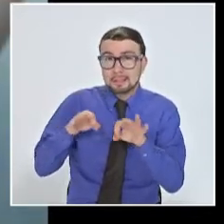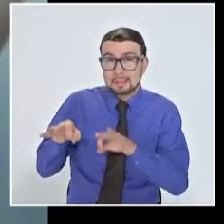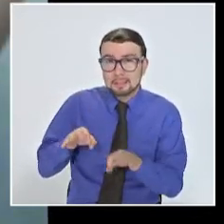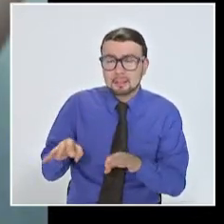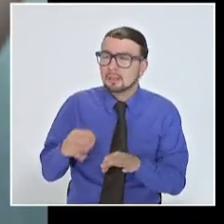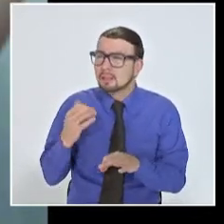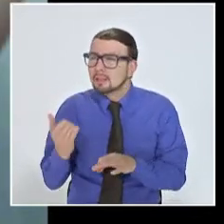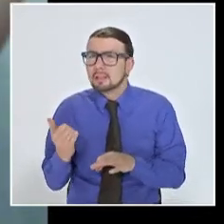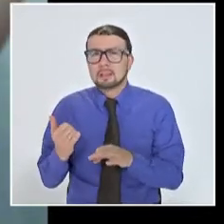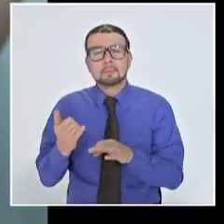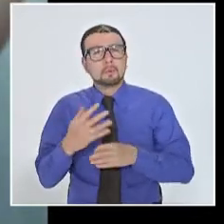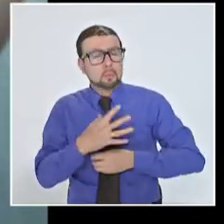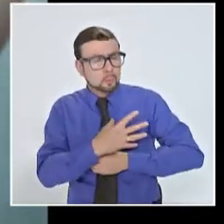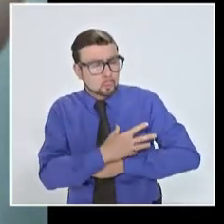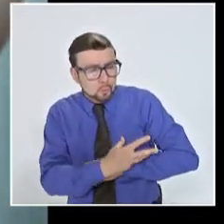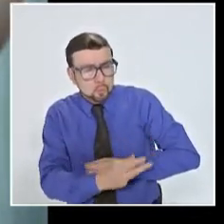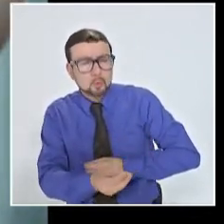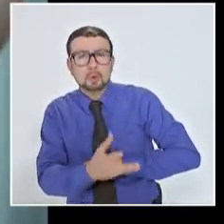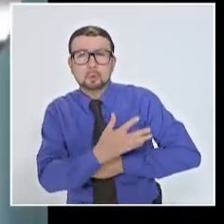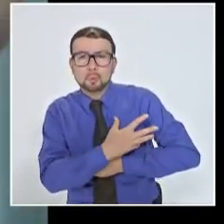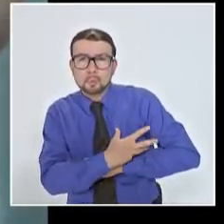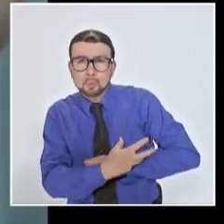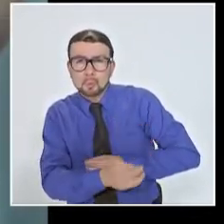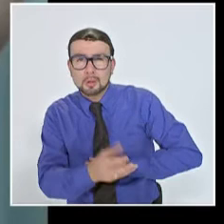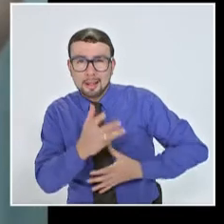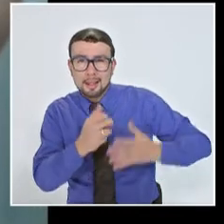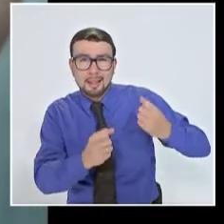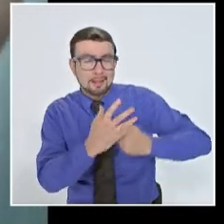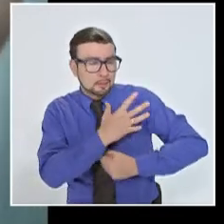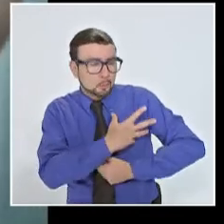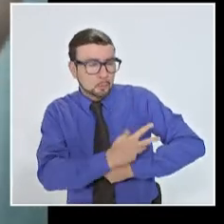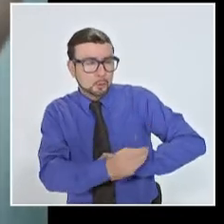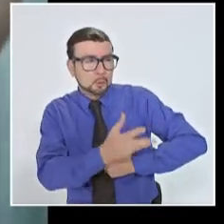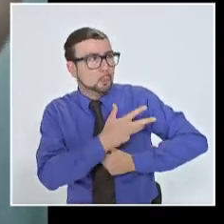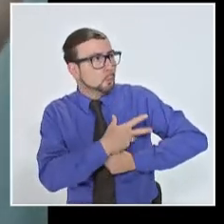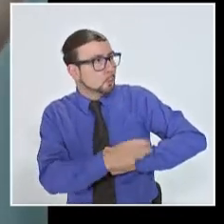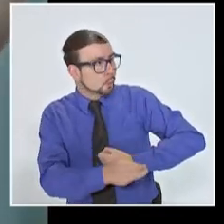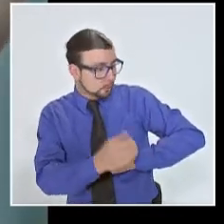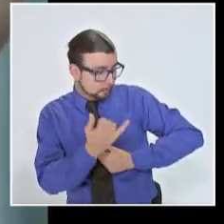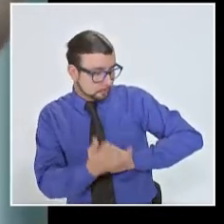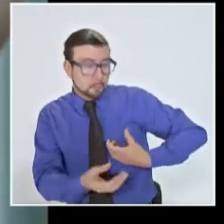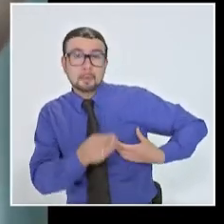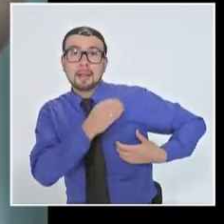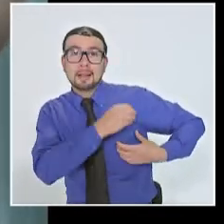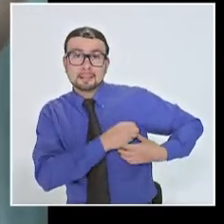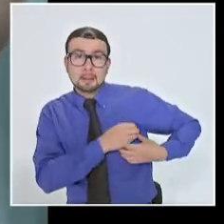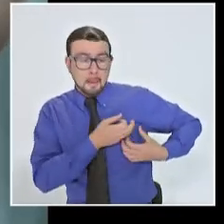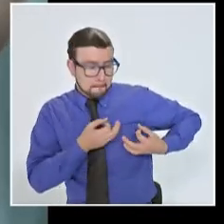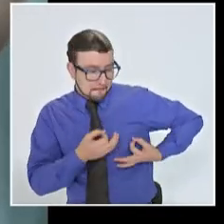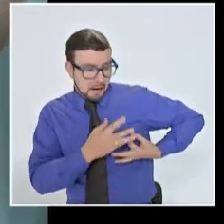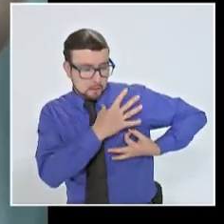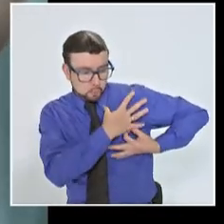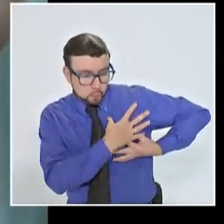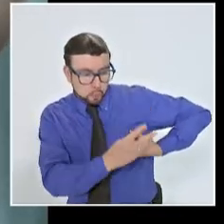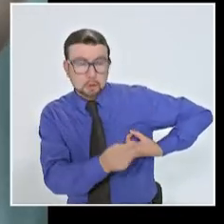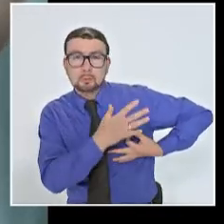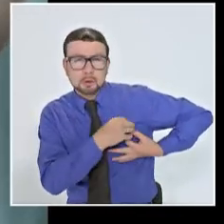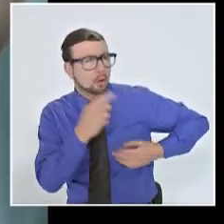de material lácteo que finalmente va al pezón y esa es la principal función de la glándula